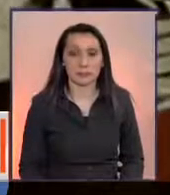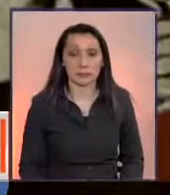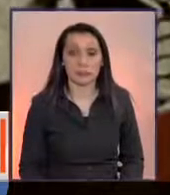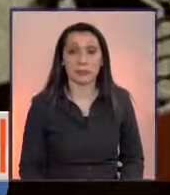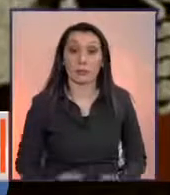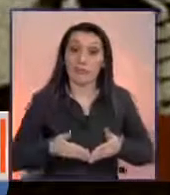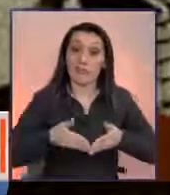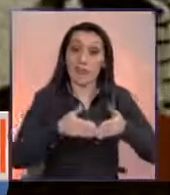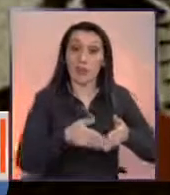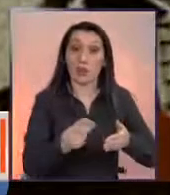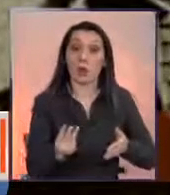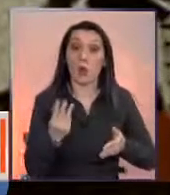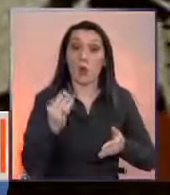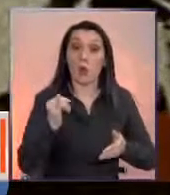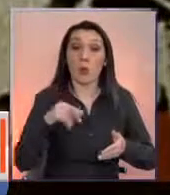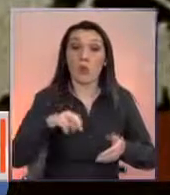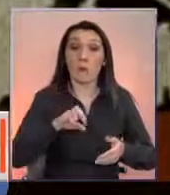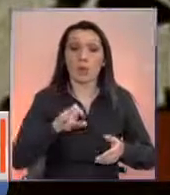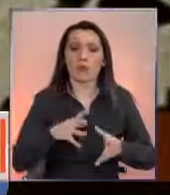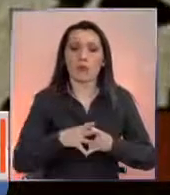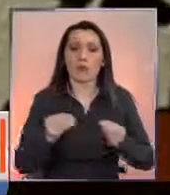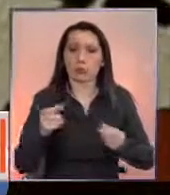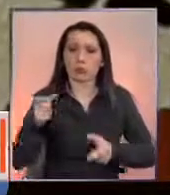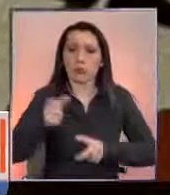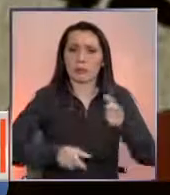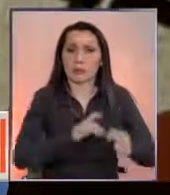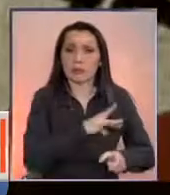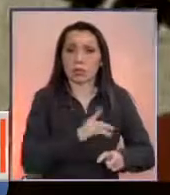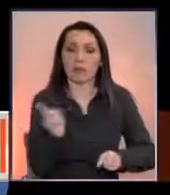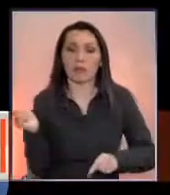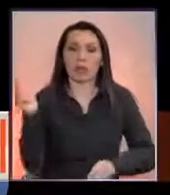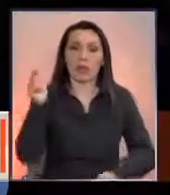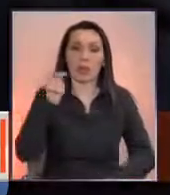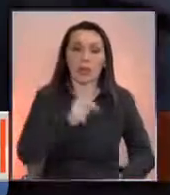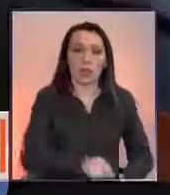Winnipeg, comienzan a llegar cientos de españoles en busca de oportunidades.